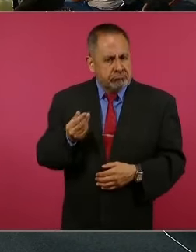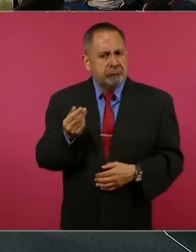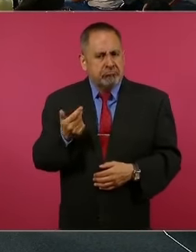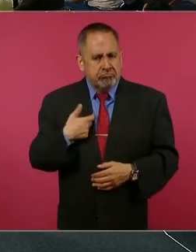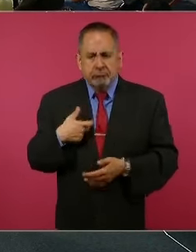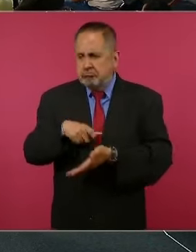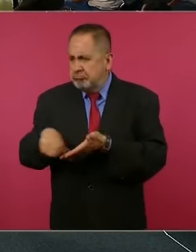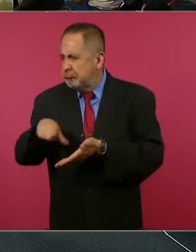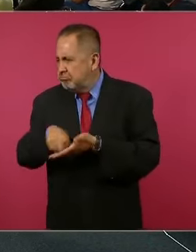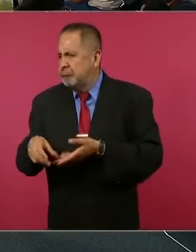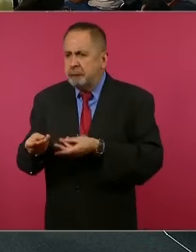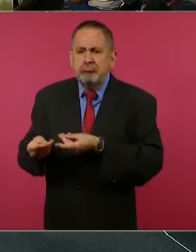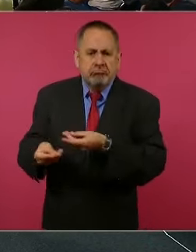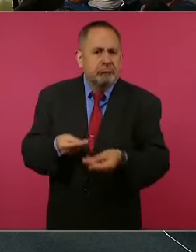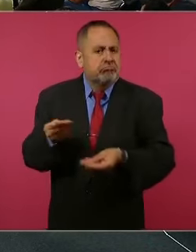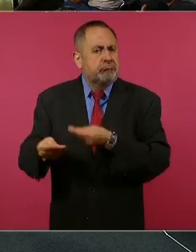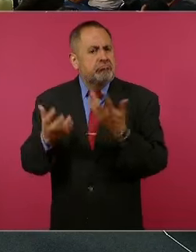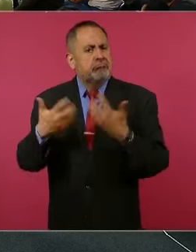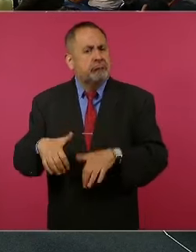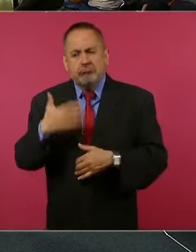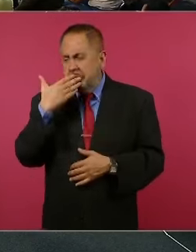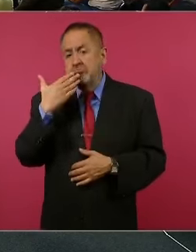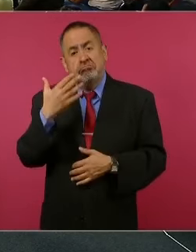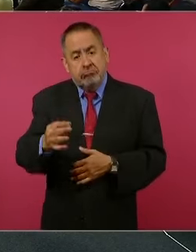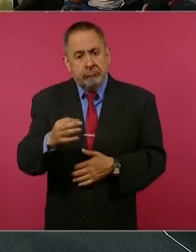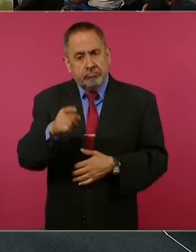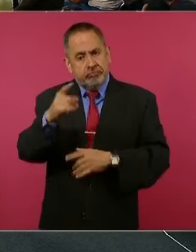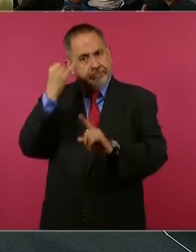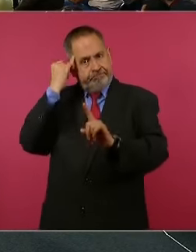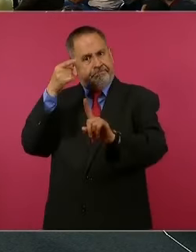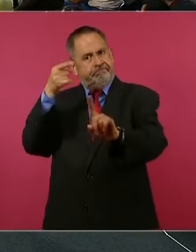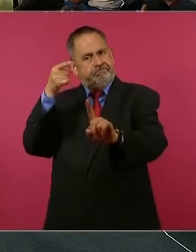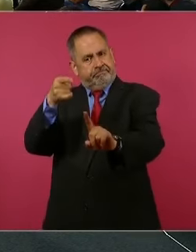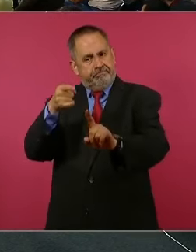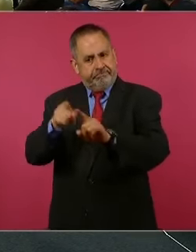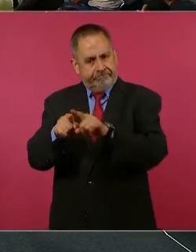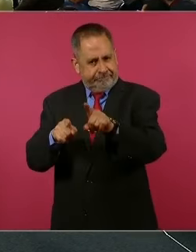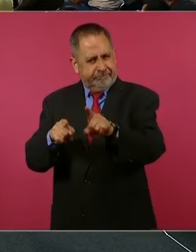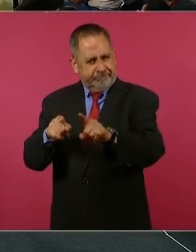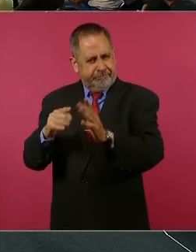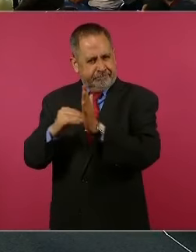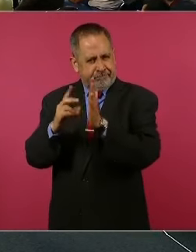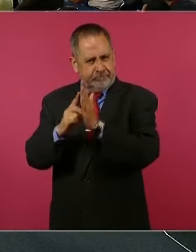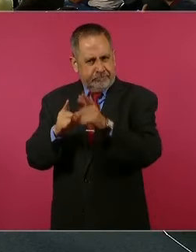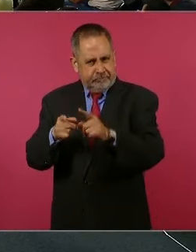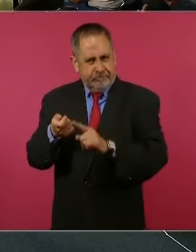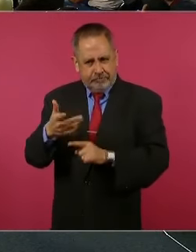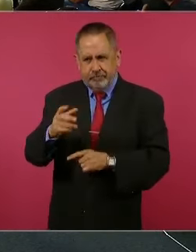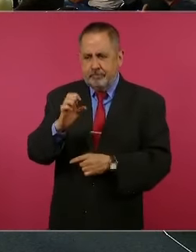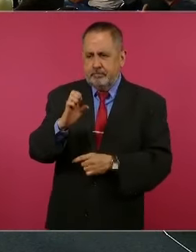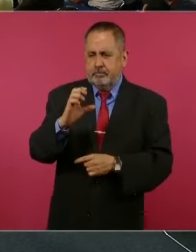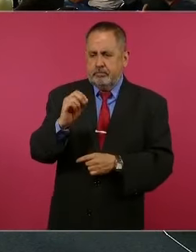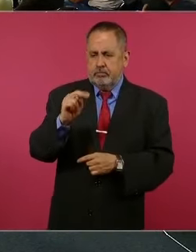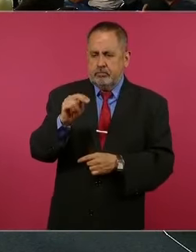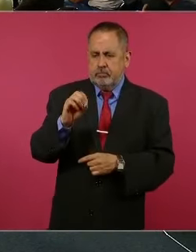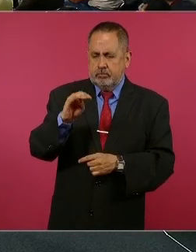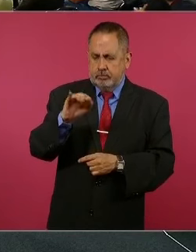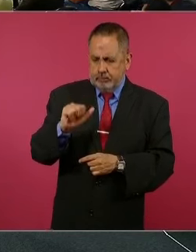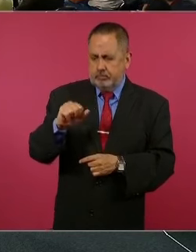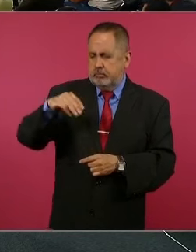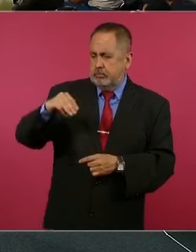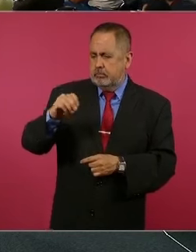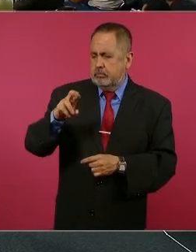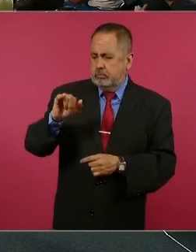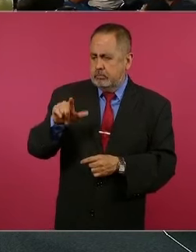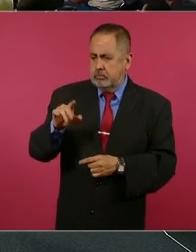que el mercado está funcionando y que al final de cuentas el modelo que usted ha planteado este que usted bautizó como la economía moral al final de cuentas